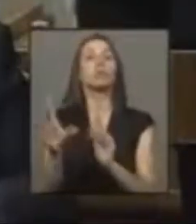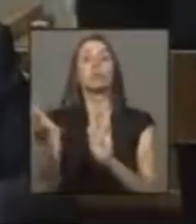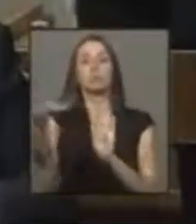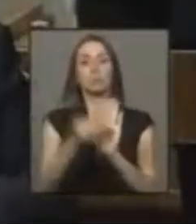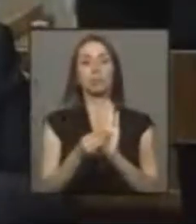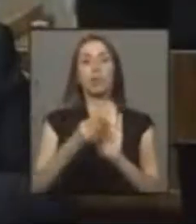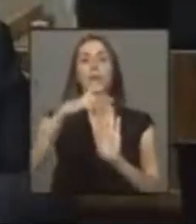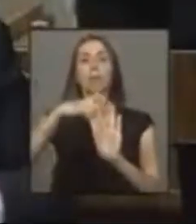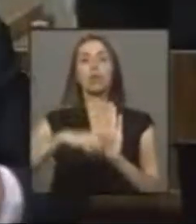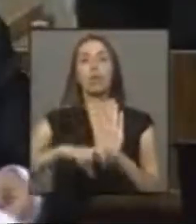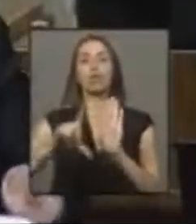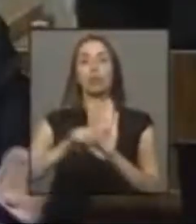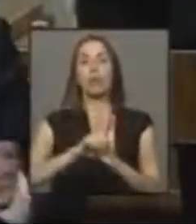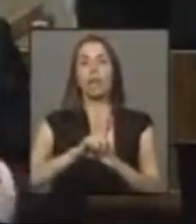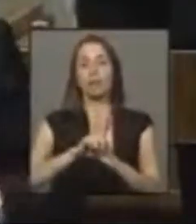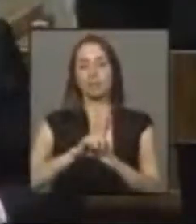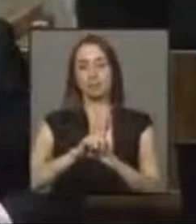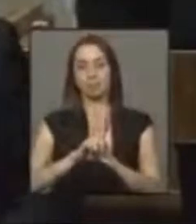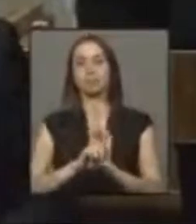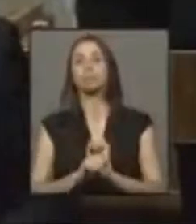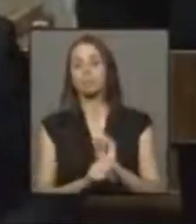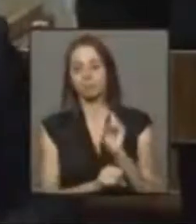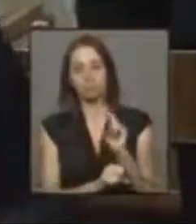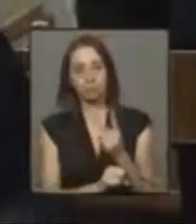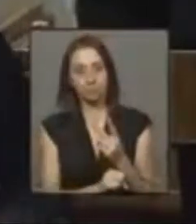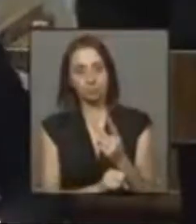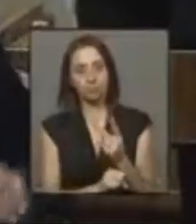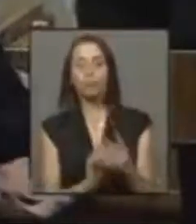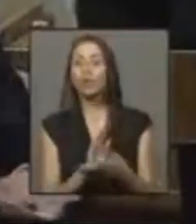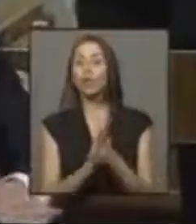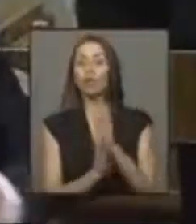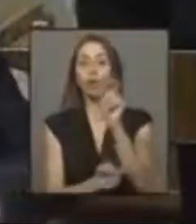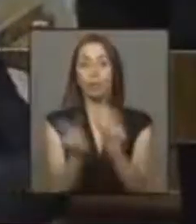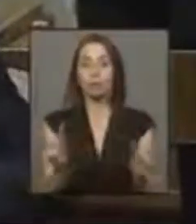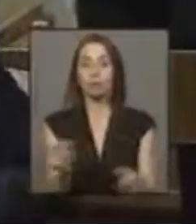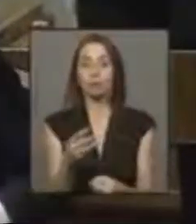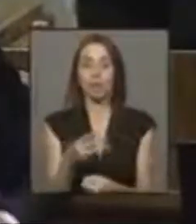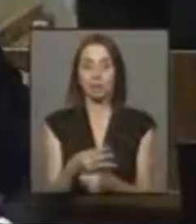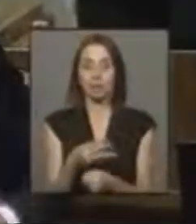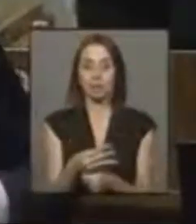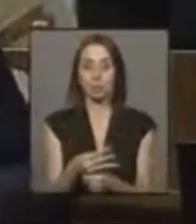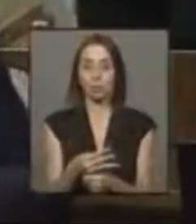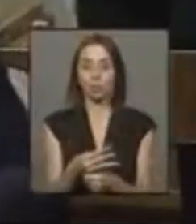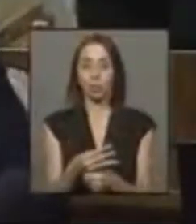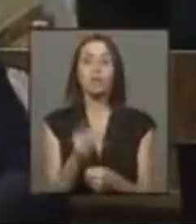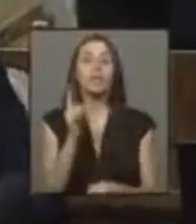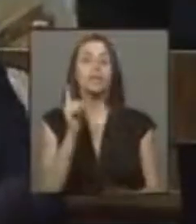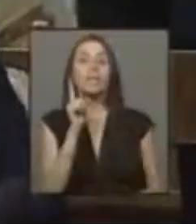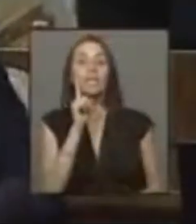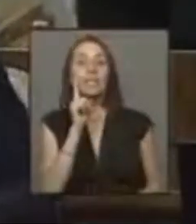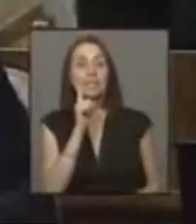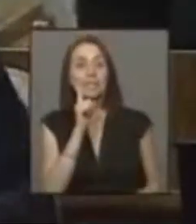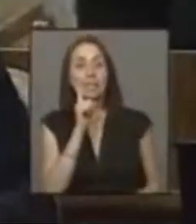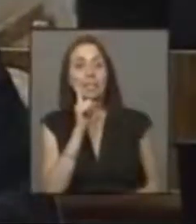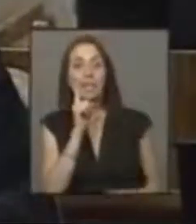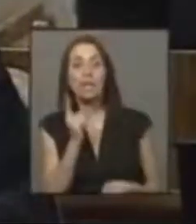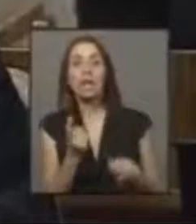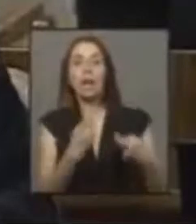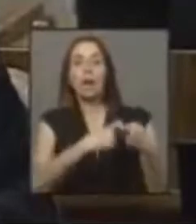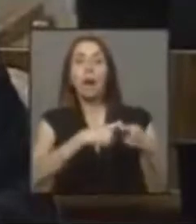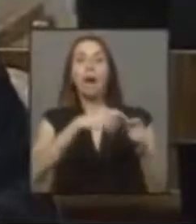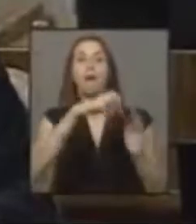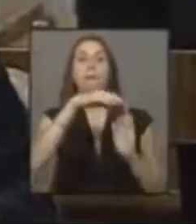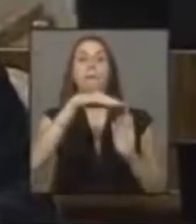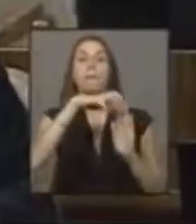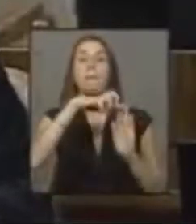un proyecto de ley determinado. Lo segundo, todo aquel adulto mayor que haya estado inserto en el programa de la